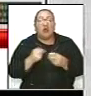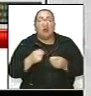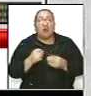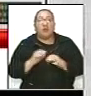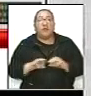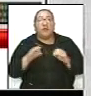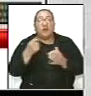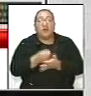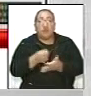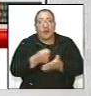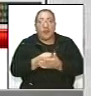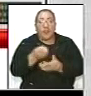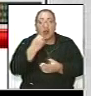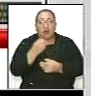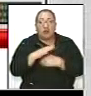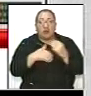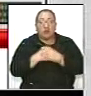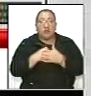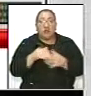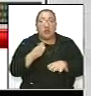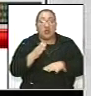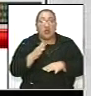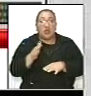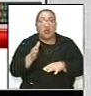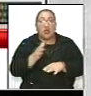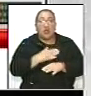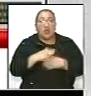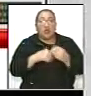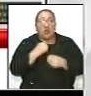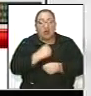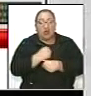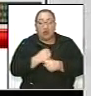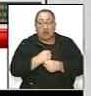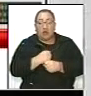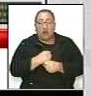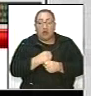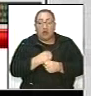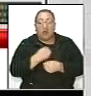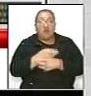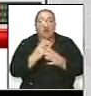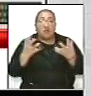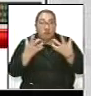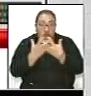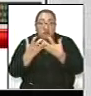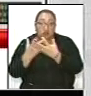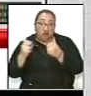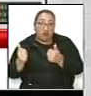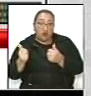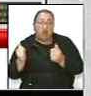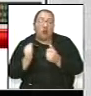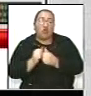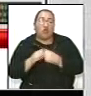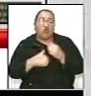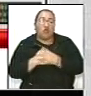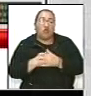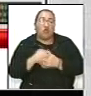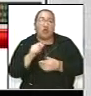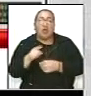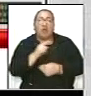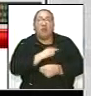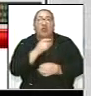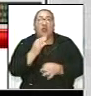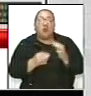pensiones alimenticias y acelerar el trabajo de manera articulada con el